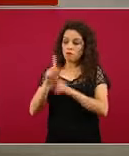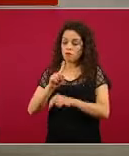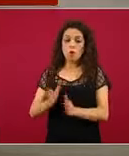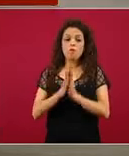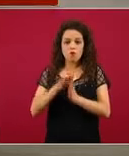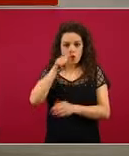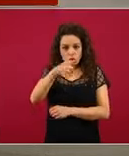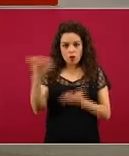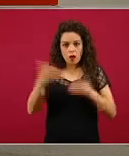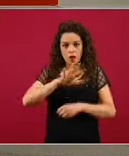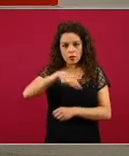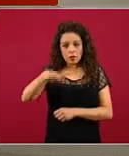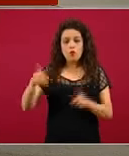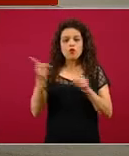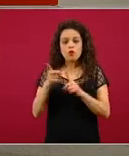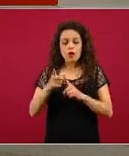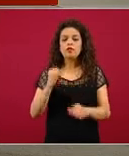favor,